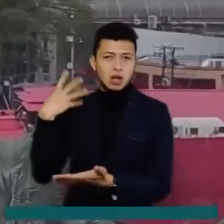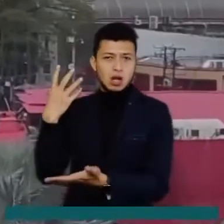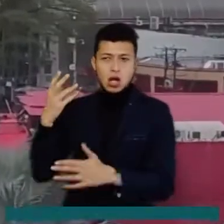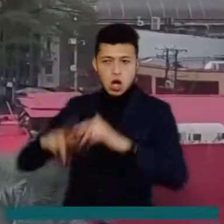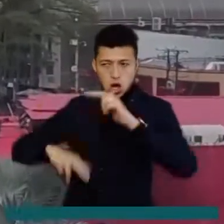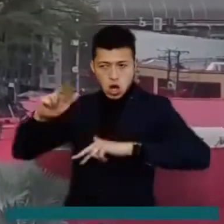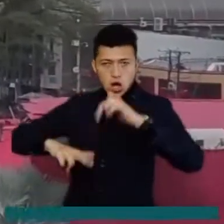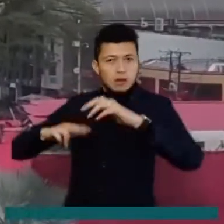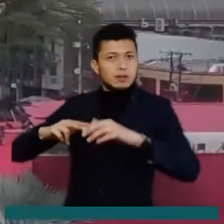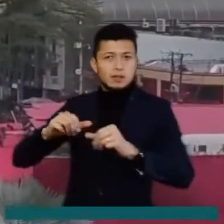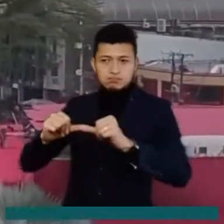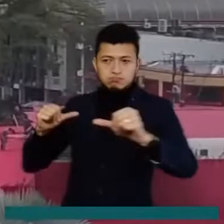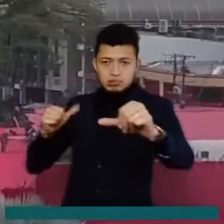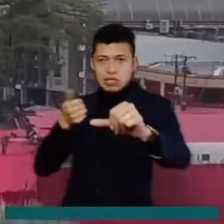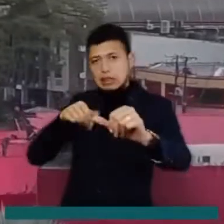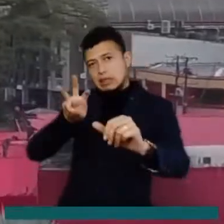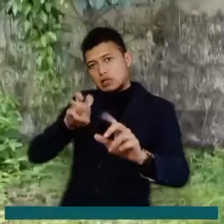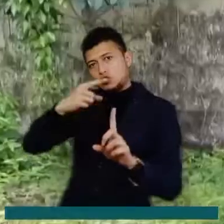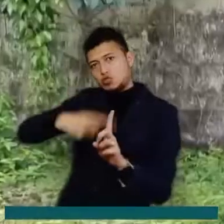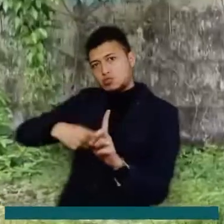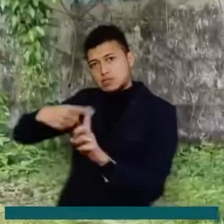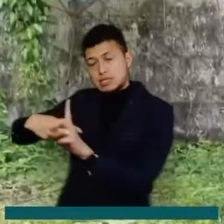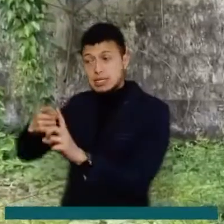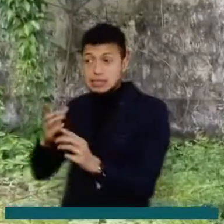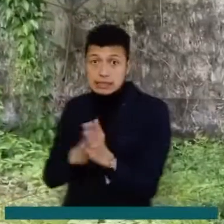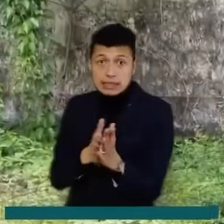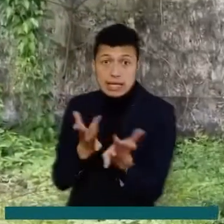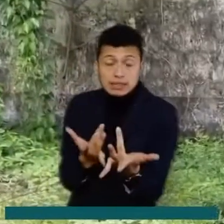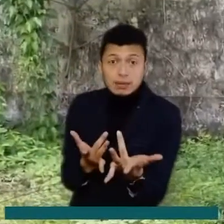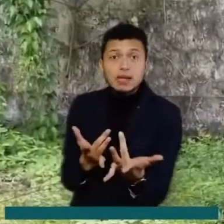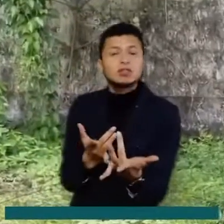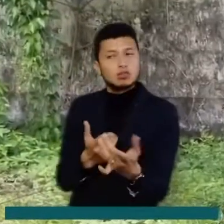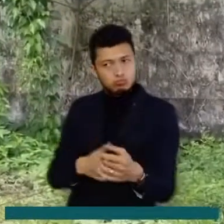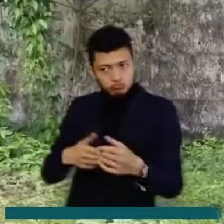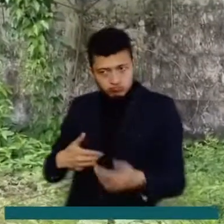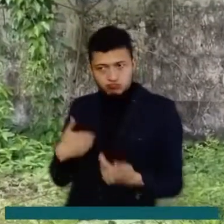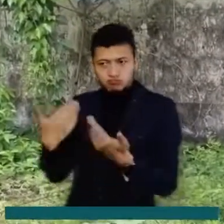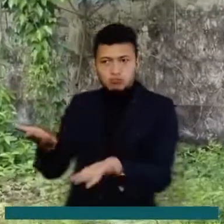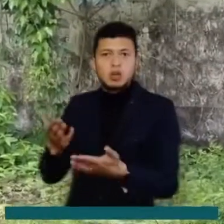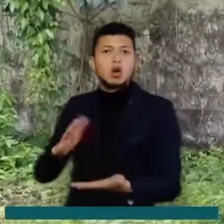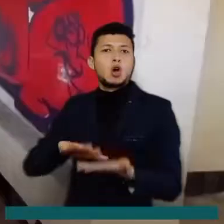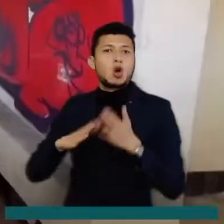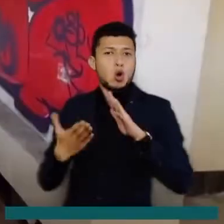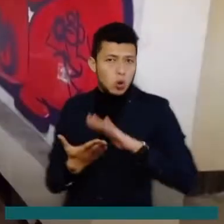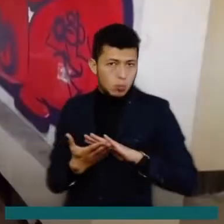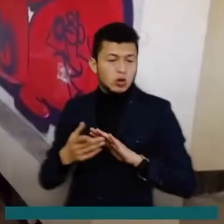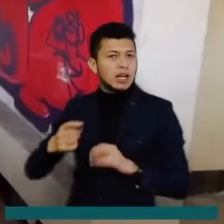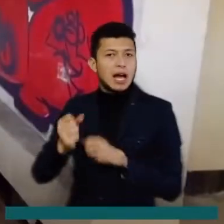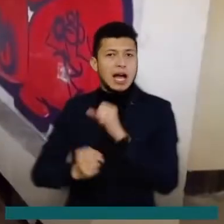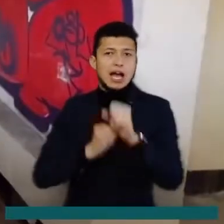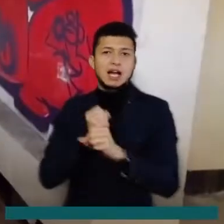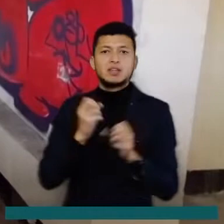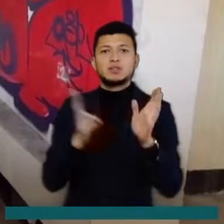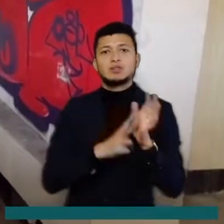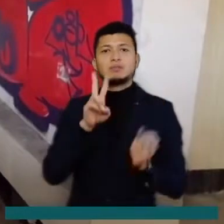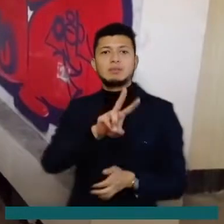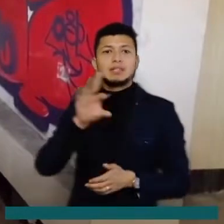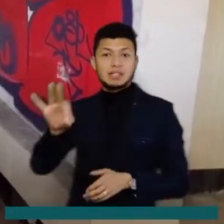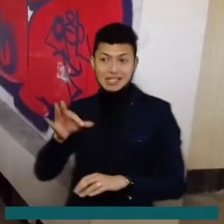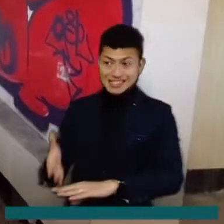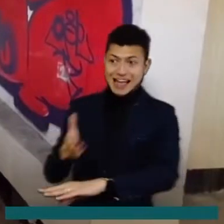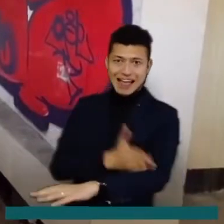obra tendrá un periodo de construcción de 18 meses y se espera que sea habilitada y entregada a la comunidad antes de terminar el